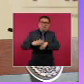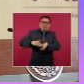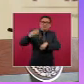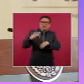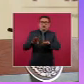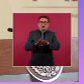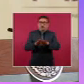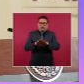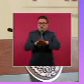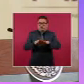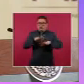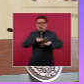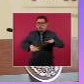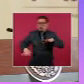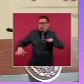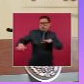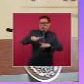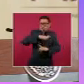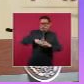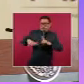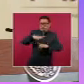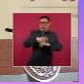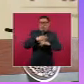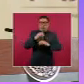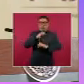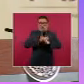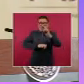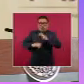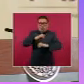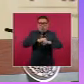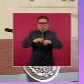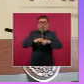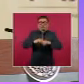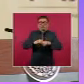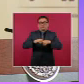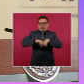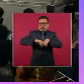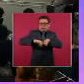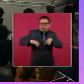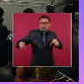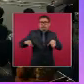hacer todas las obras de drenaje, porque llueve mucho en la región